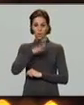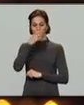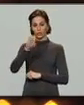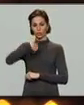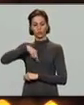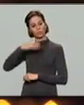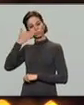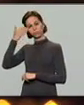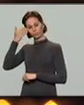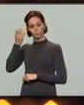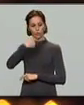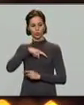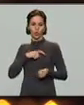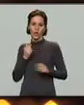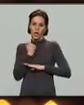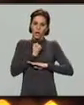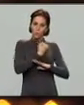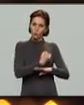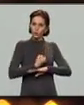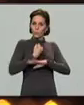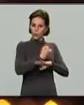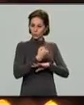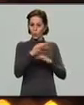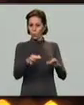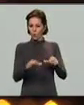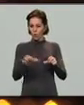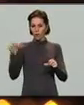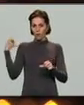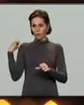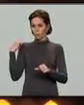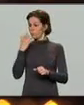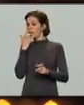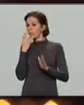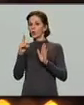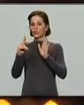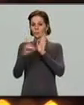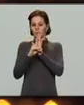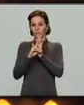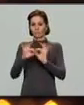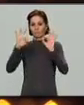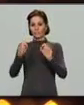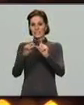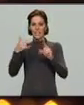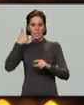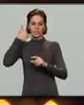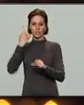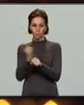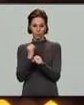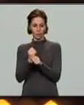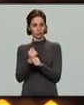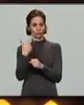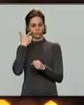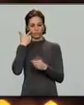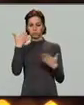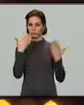eso quiero deciros que vamos a seguir prestigiando como merecéis, no solo como hemos hecho, aprobando un decreto